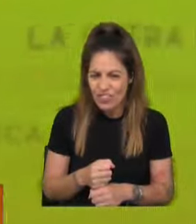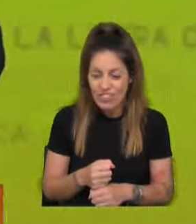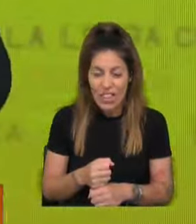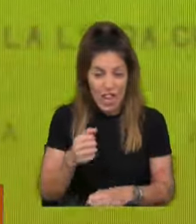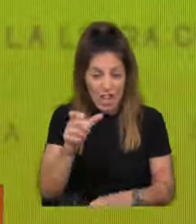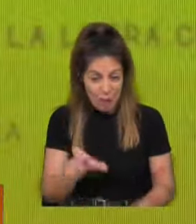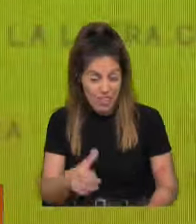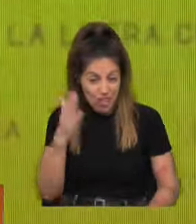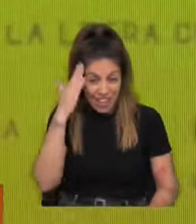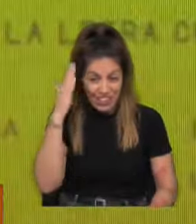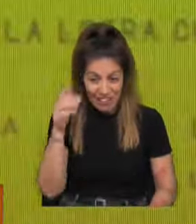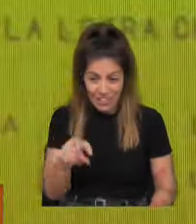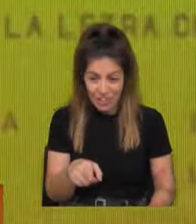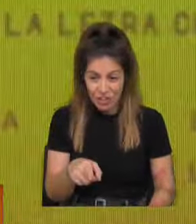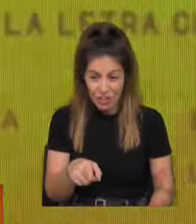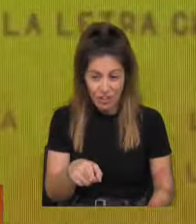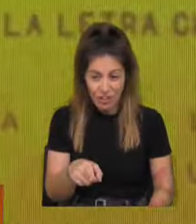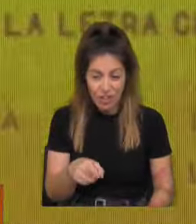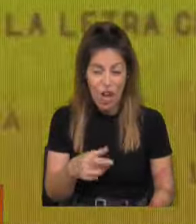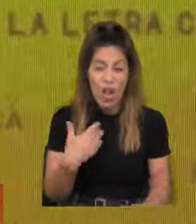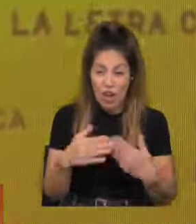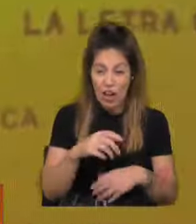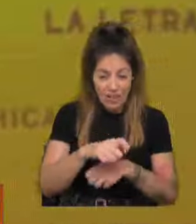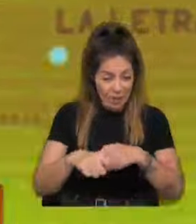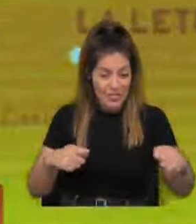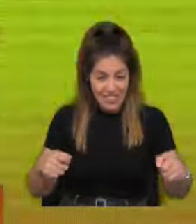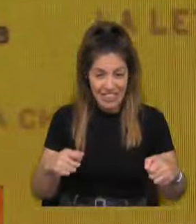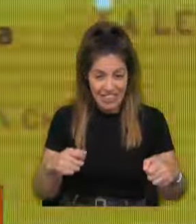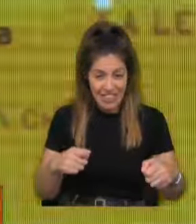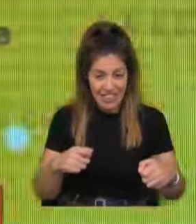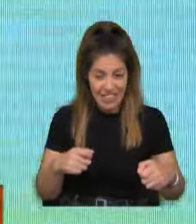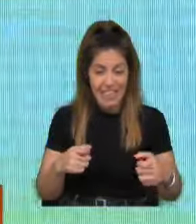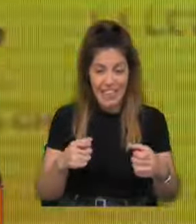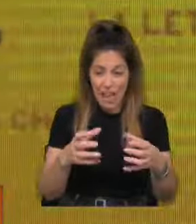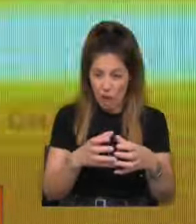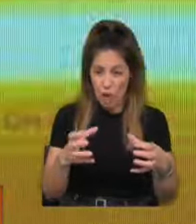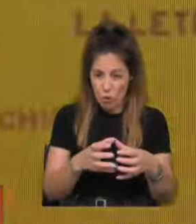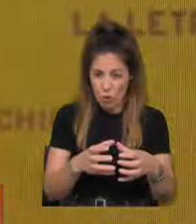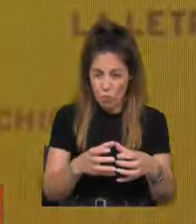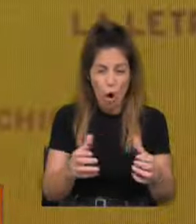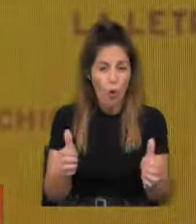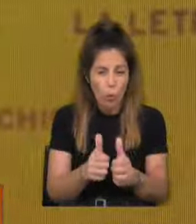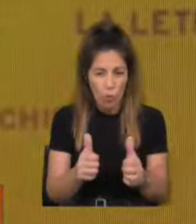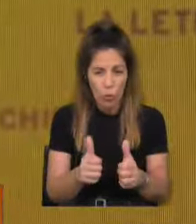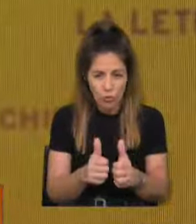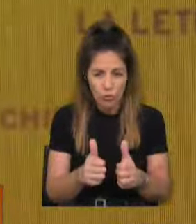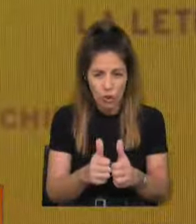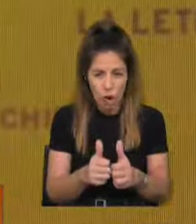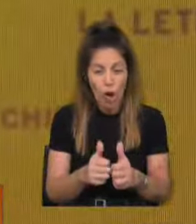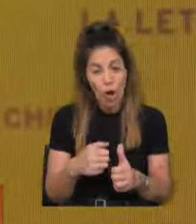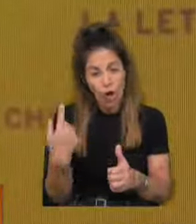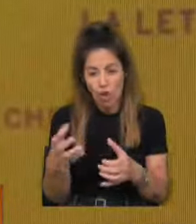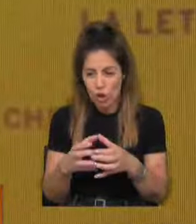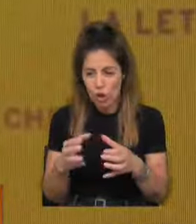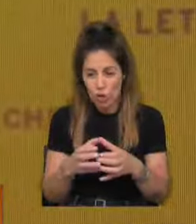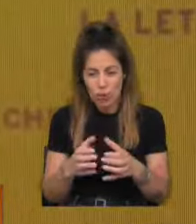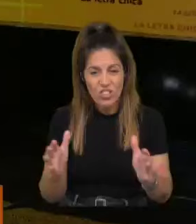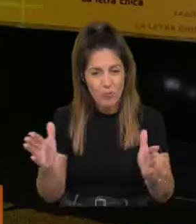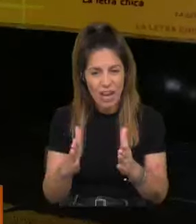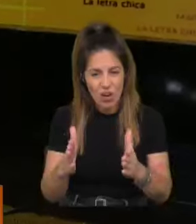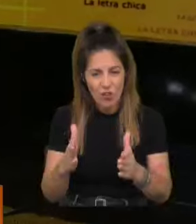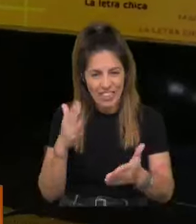el Pit cnt que fue la organización que junto con el campo popular se paró de frente a la dictadura militar